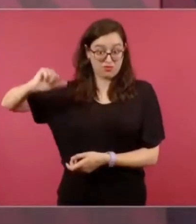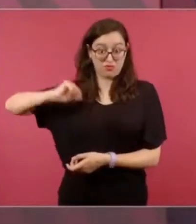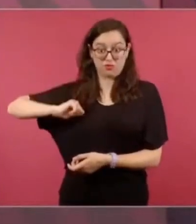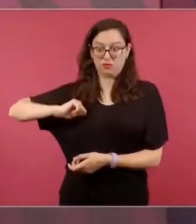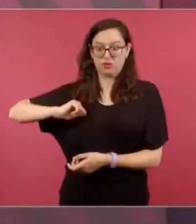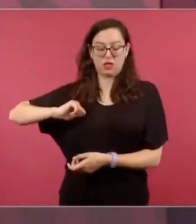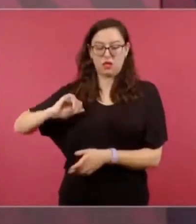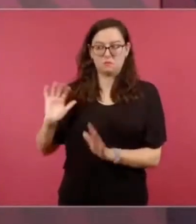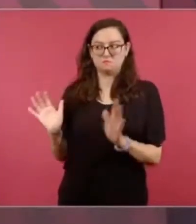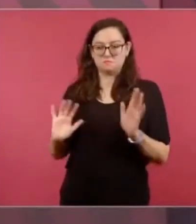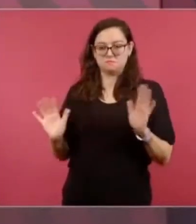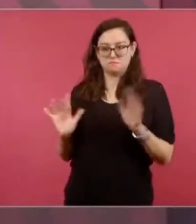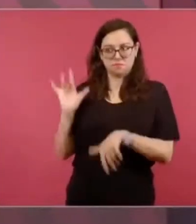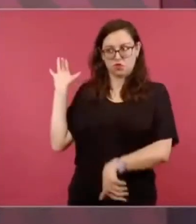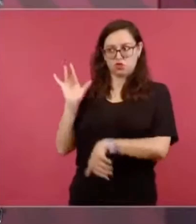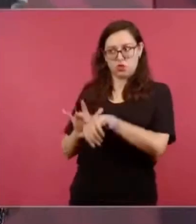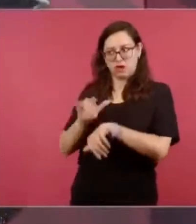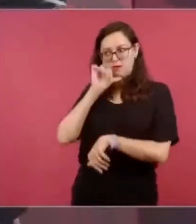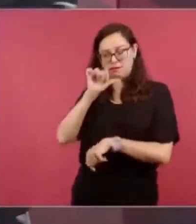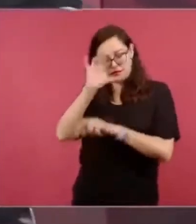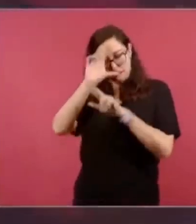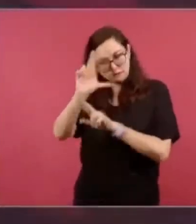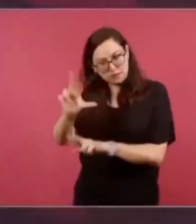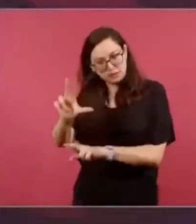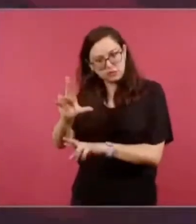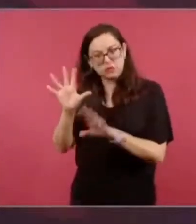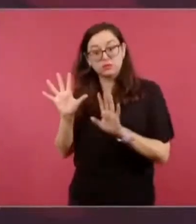Y con Salinas